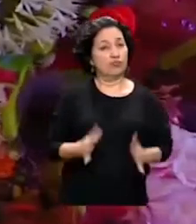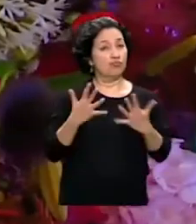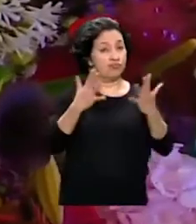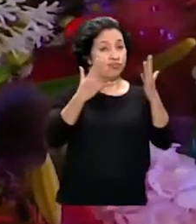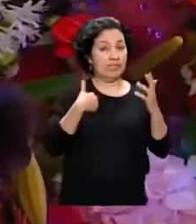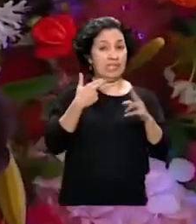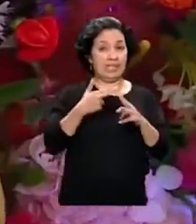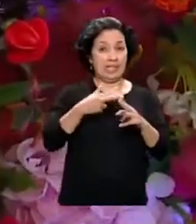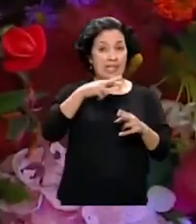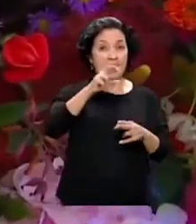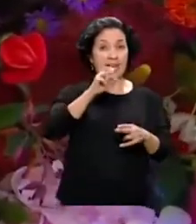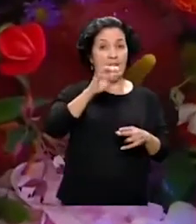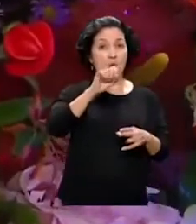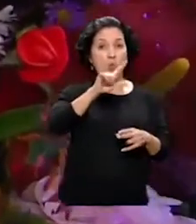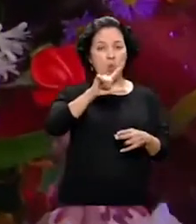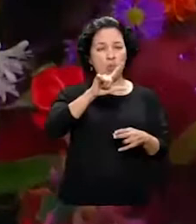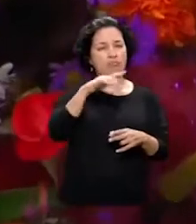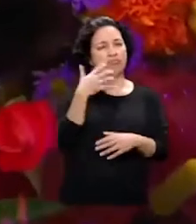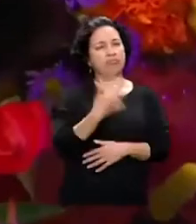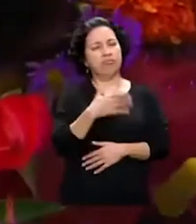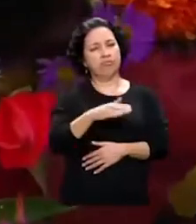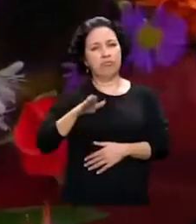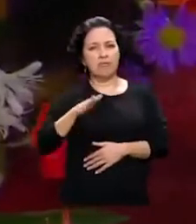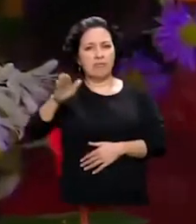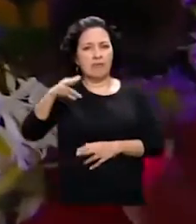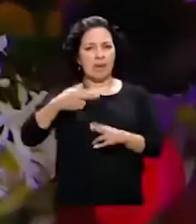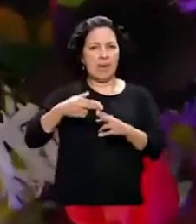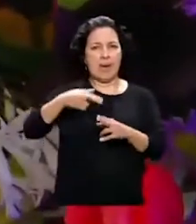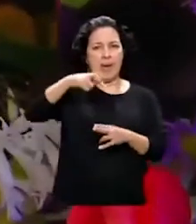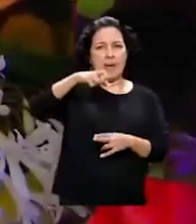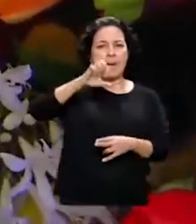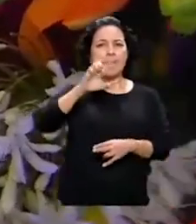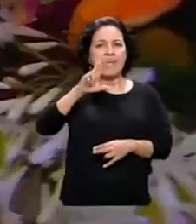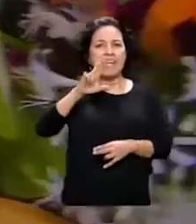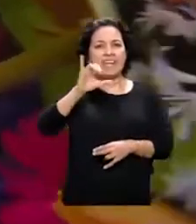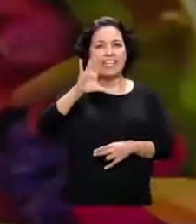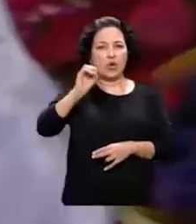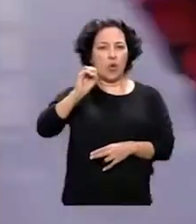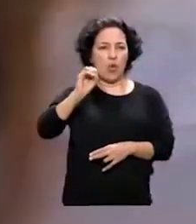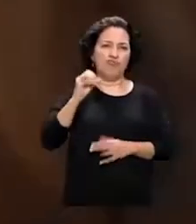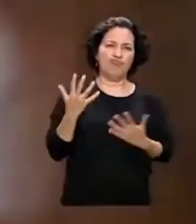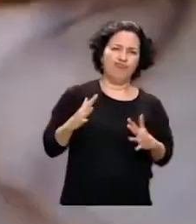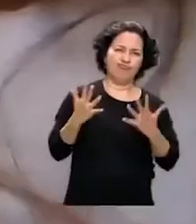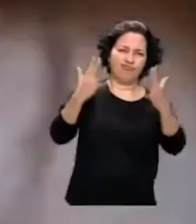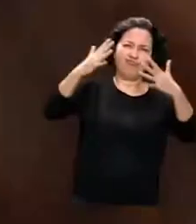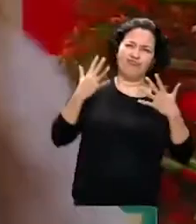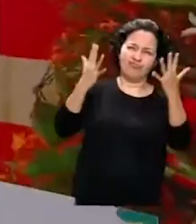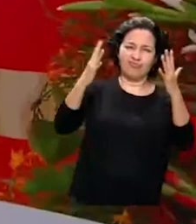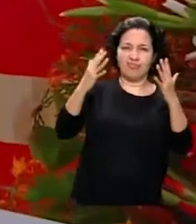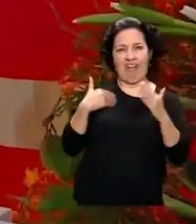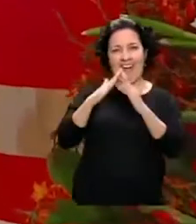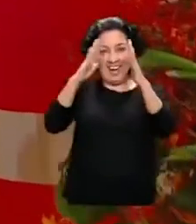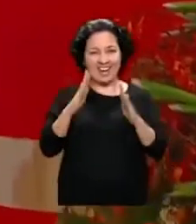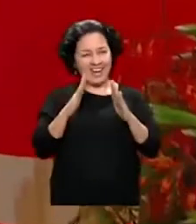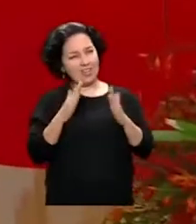Felicitaciones a Raúl Eduardo Ateortúa Soto, Vereda Perico, alza las manos y pide aplausos desde la